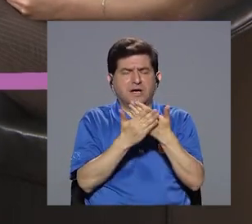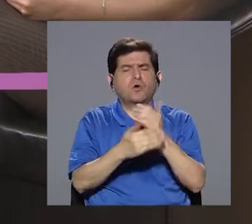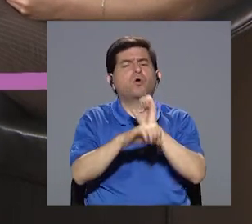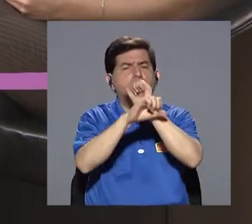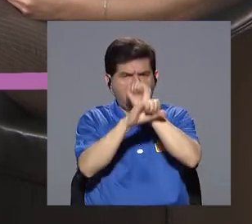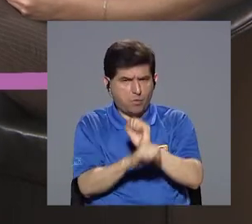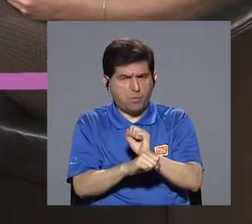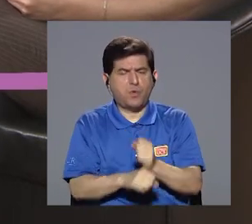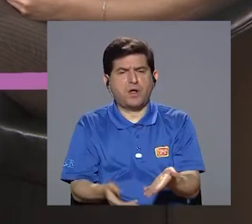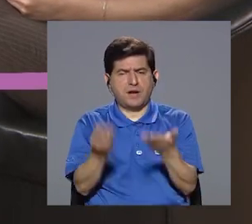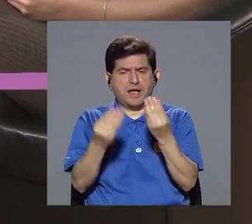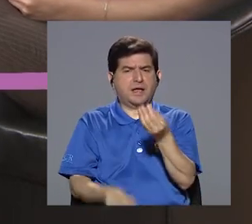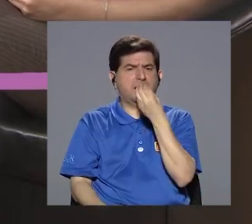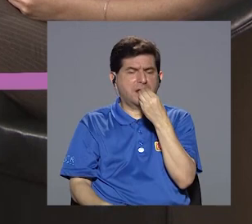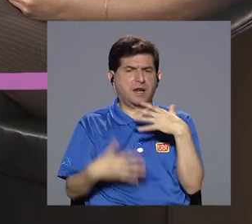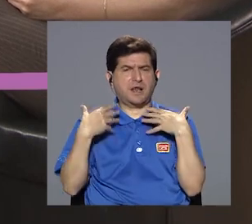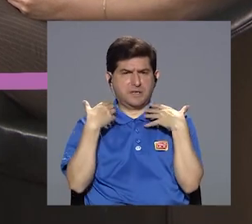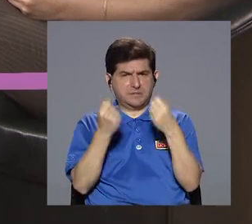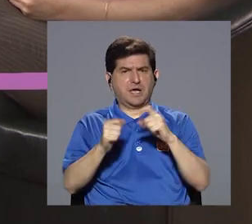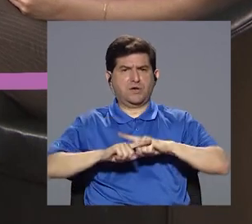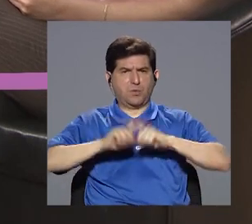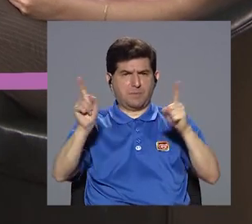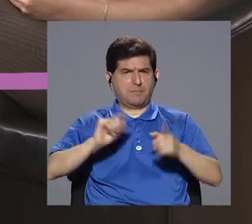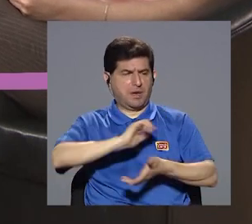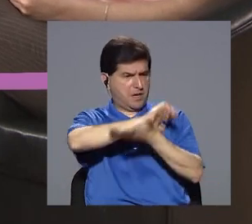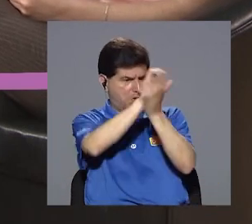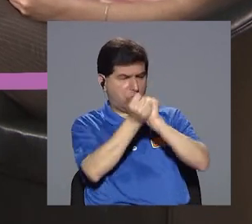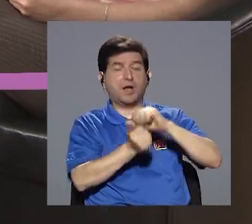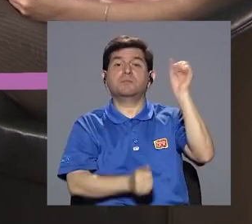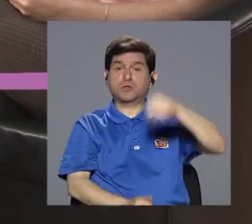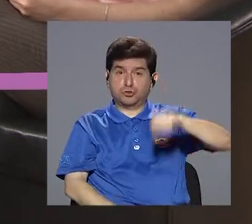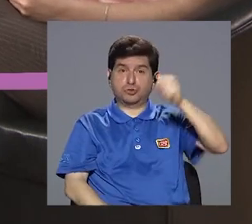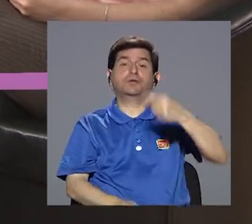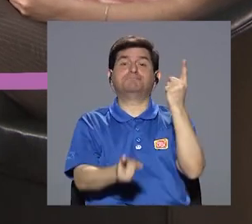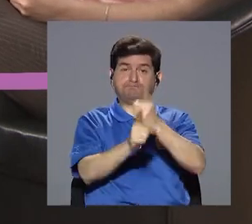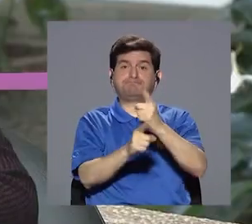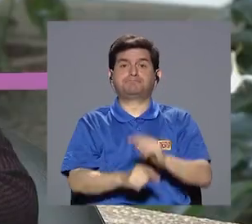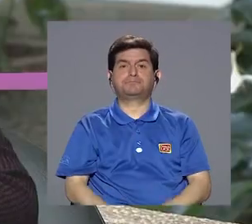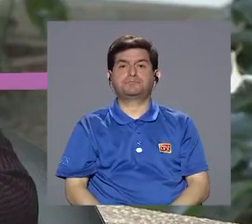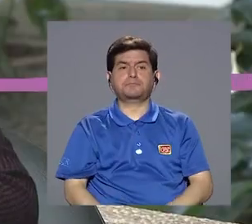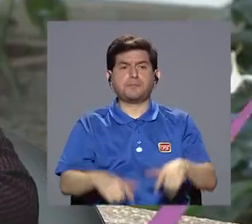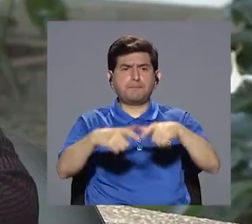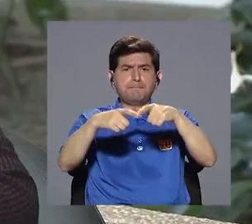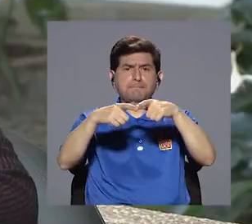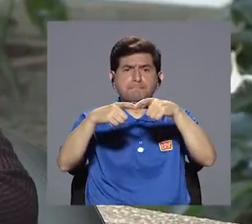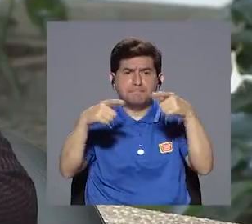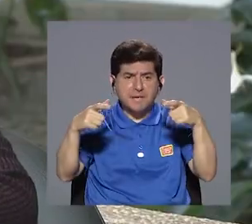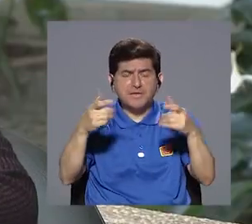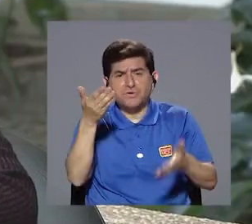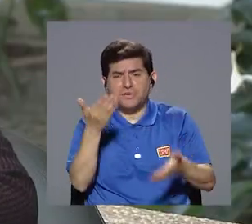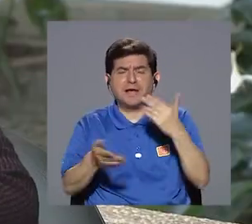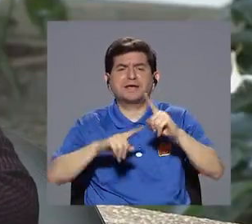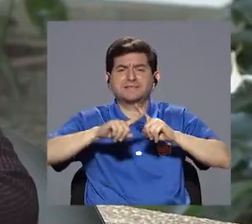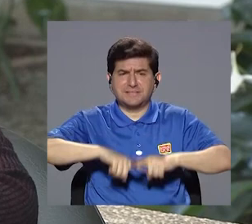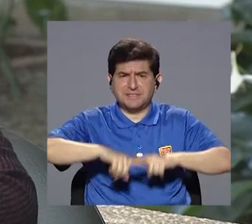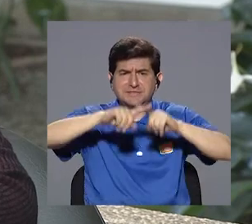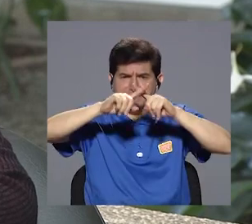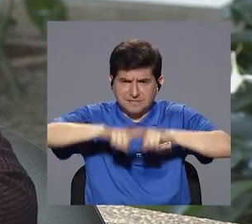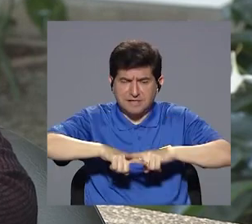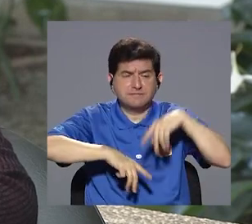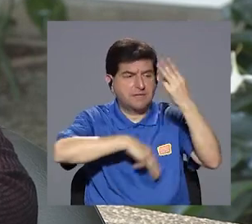hábito, digámoslo así, de querer comer sano, pero se transforma. Se transforma, exactamente. La mayor parte de, bueno, venimos en una